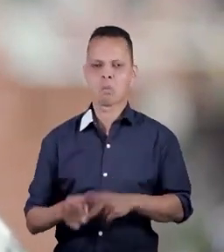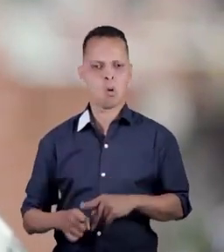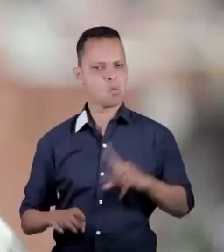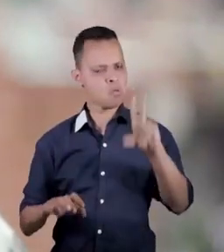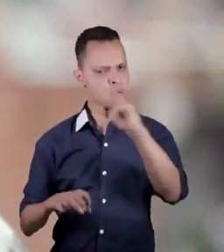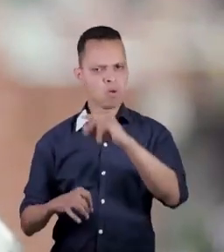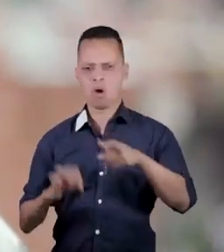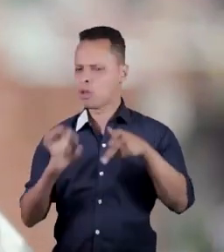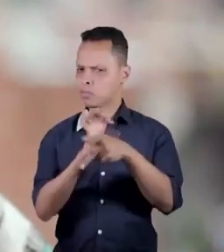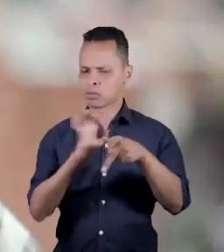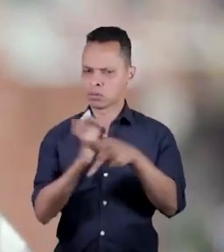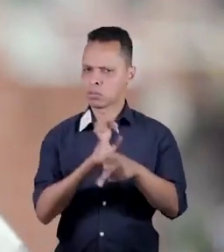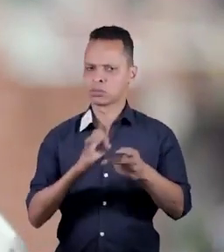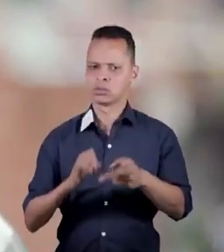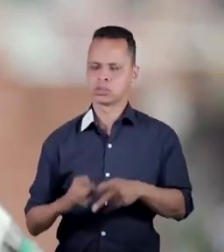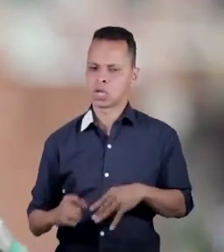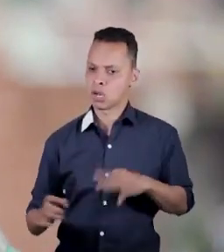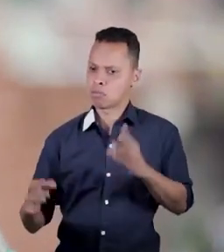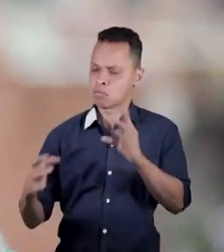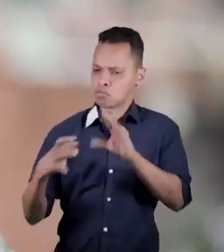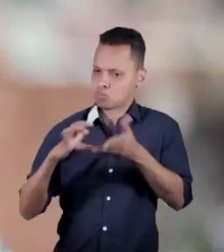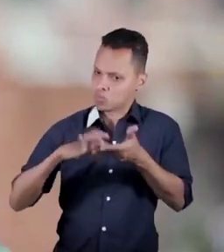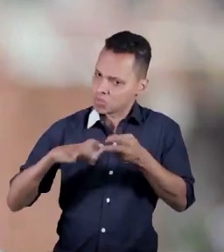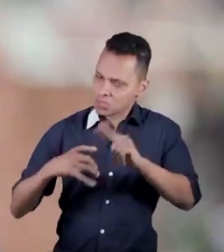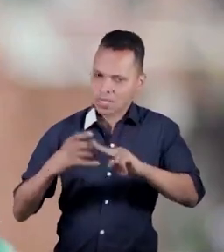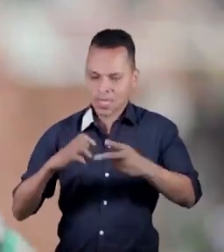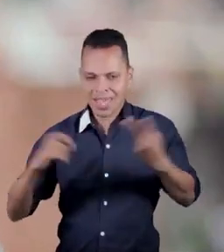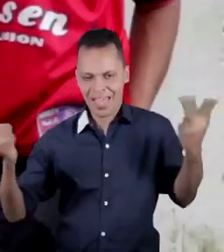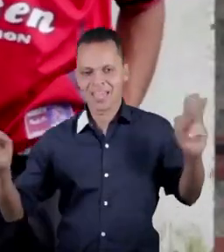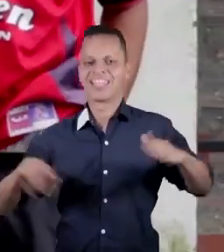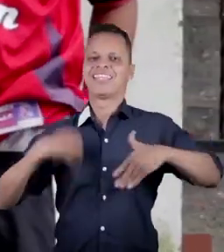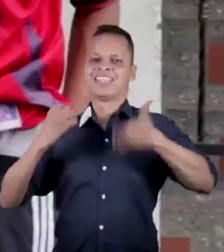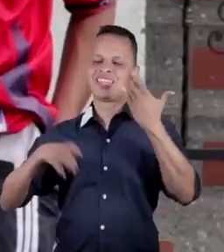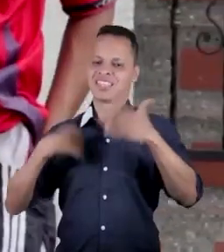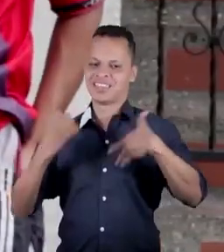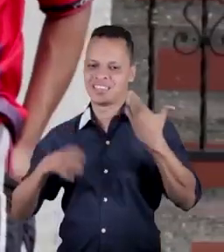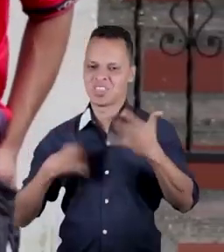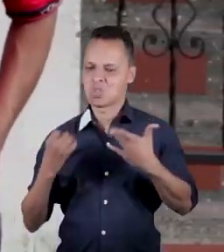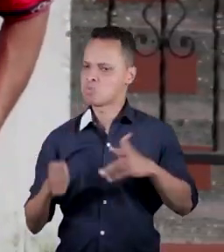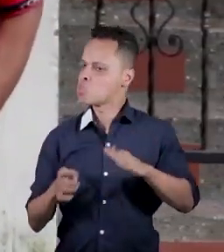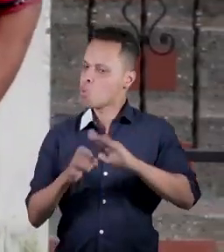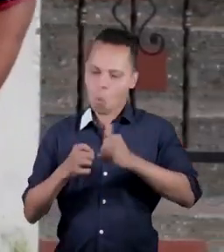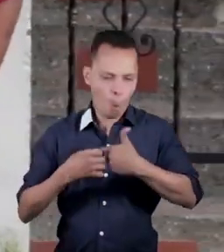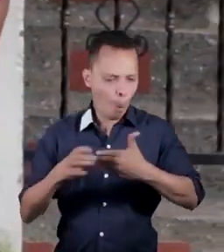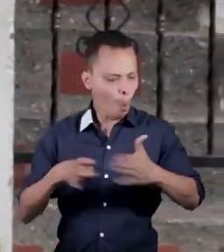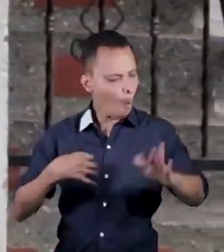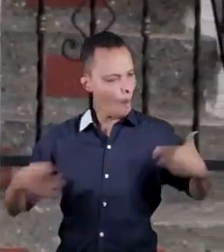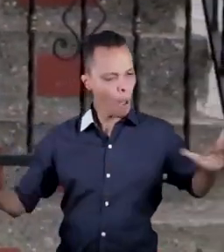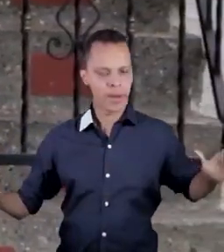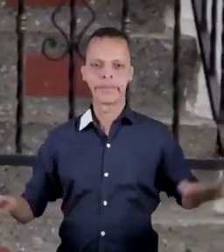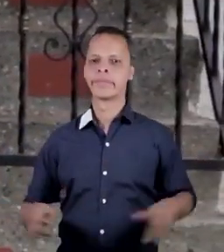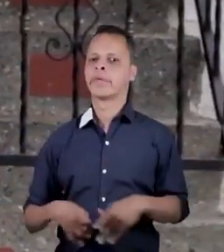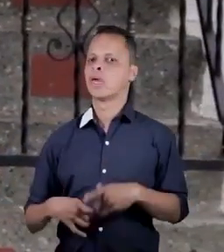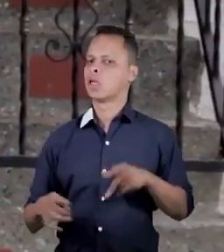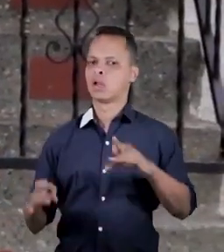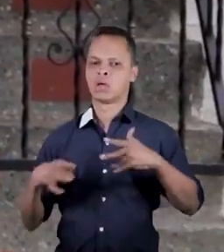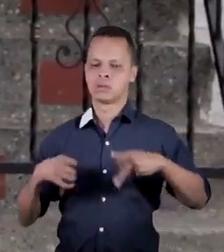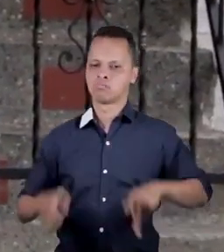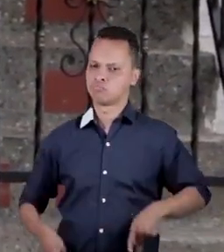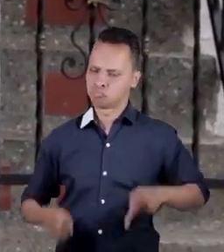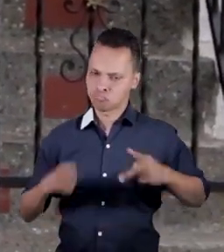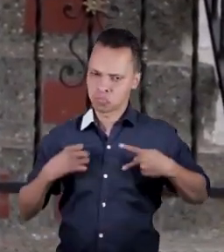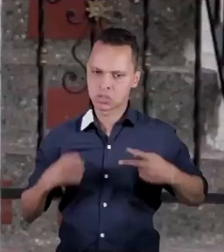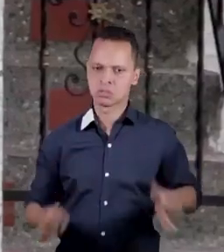violencia del fútbol es convivencia y que el fútbol es alegría sea en el lugar donde estemos ya en el sector donde vivamos